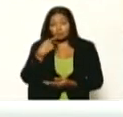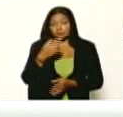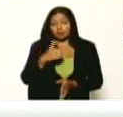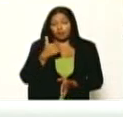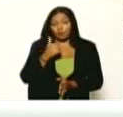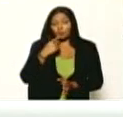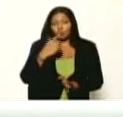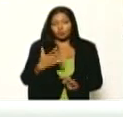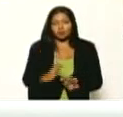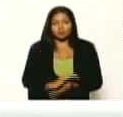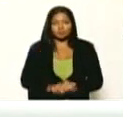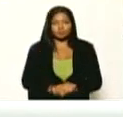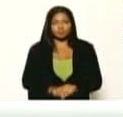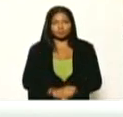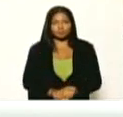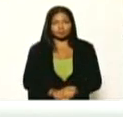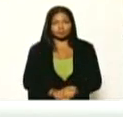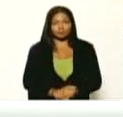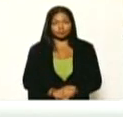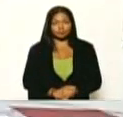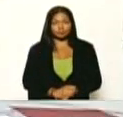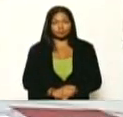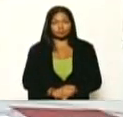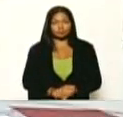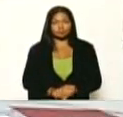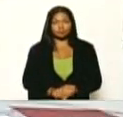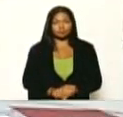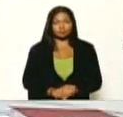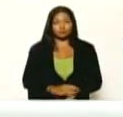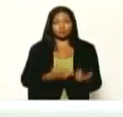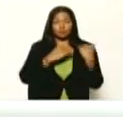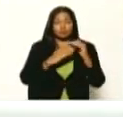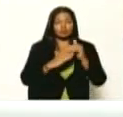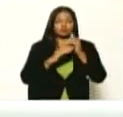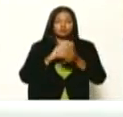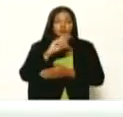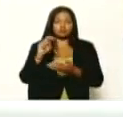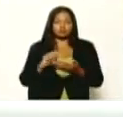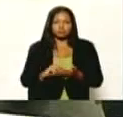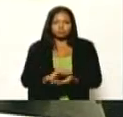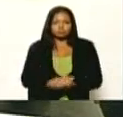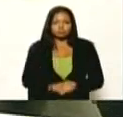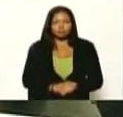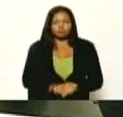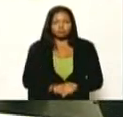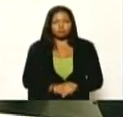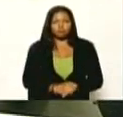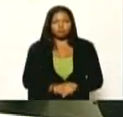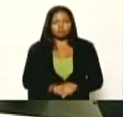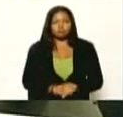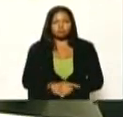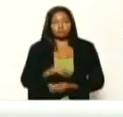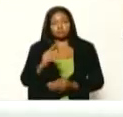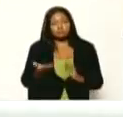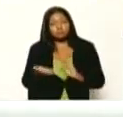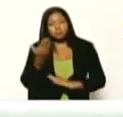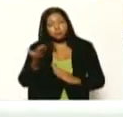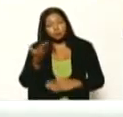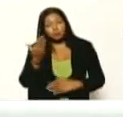Delcy. ¿Es miembro de la Dirección Nacional? Claro. Miren, es muy importante